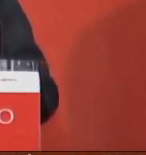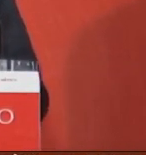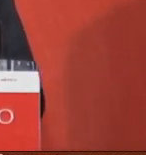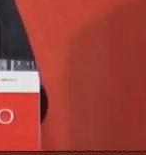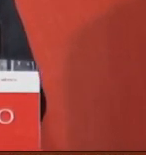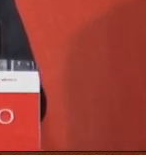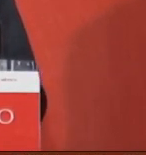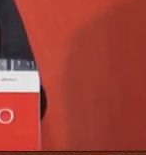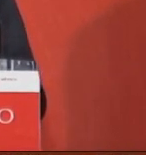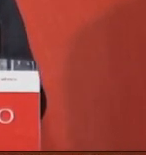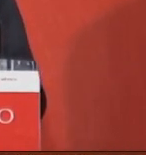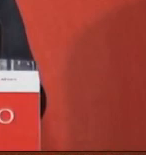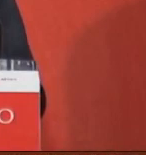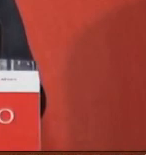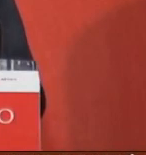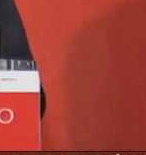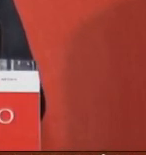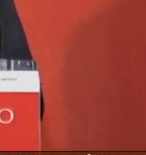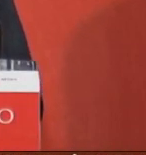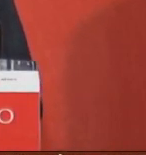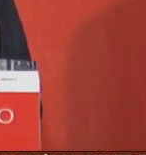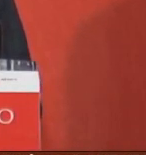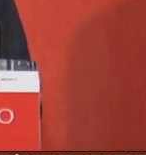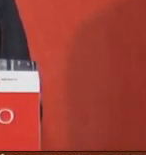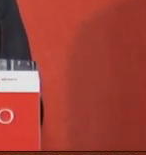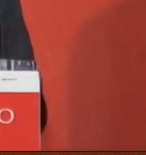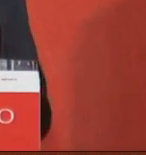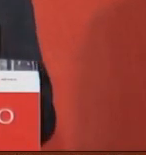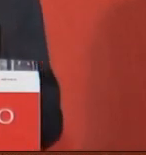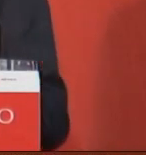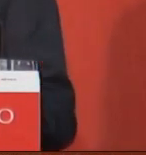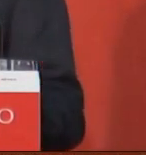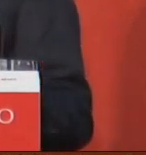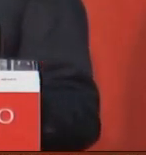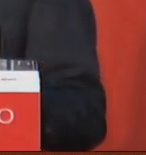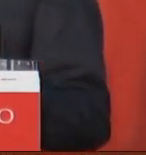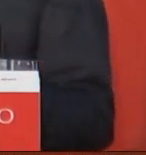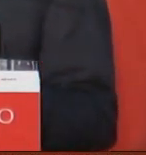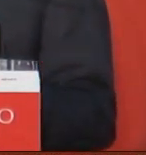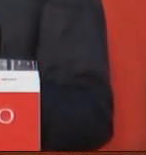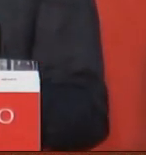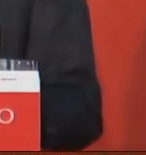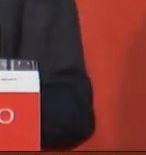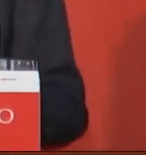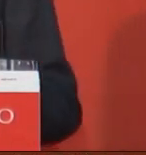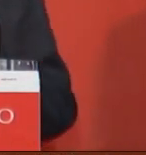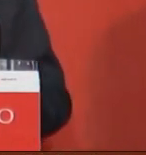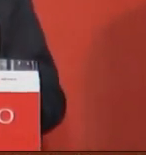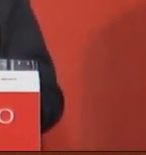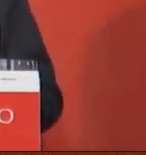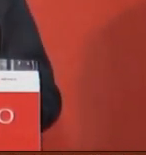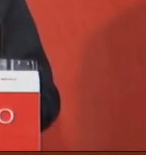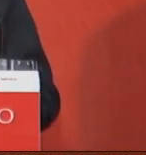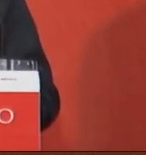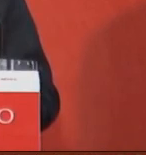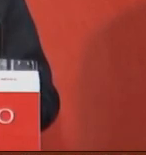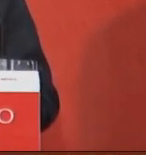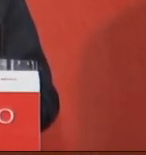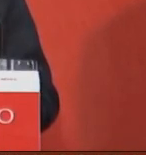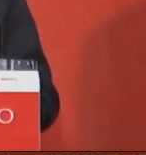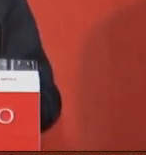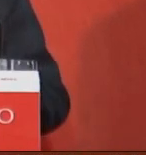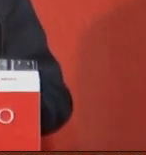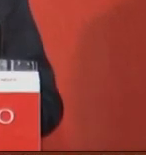mujeres agredidas, discriminadas, acosadas, ni violadas y menos, mucho menos,